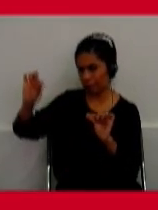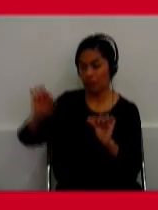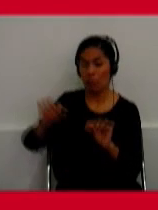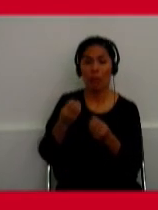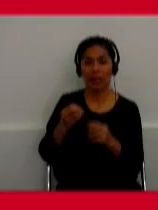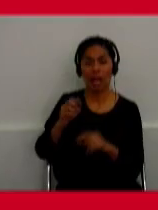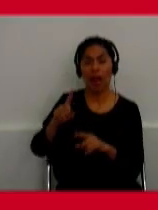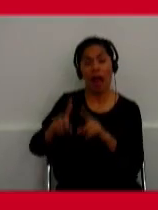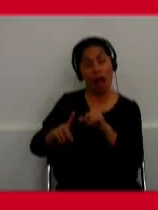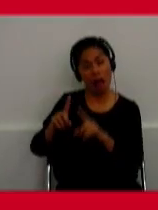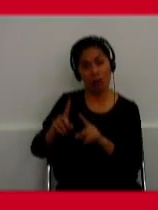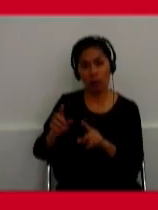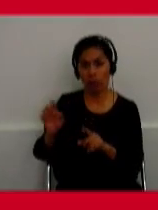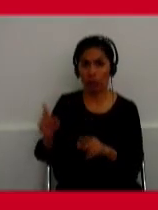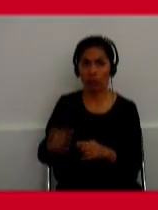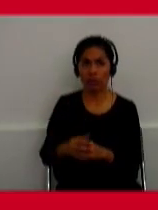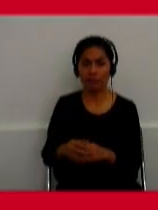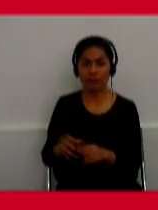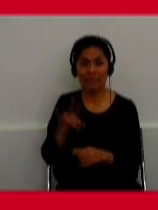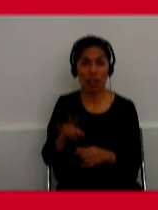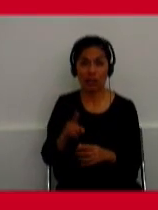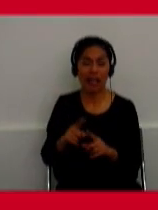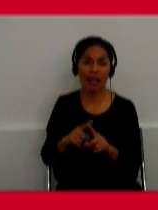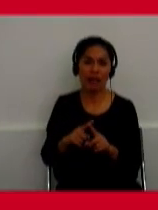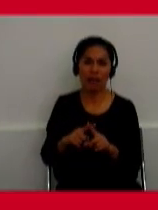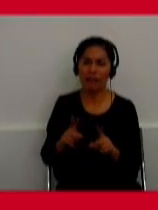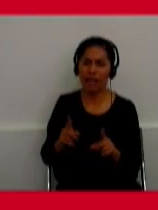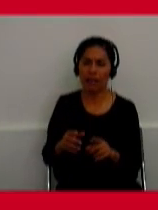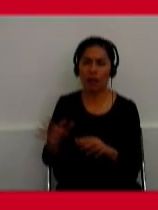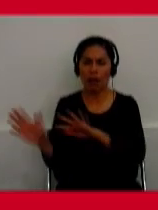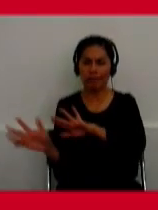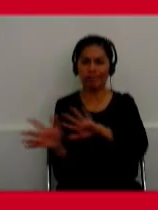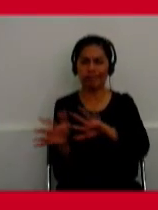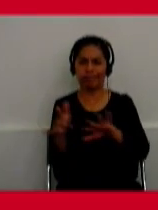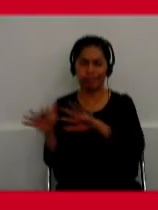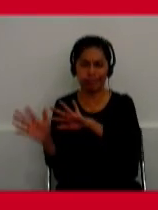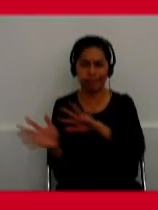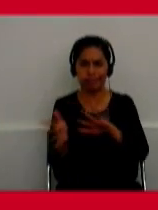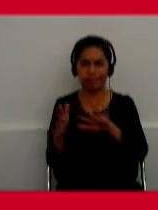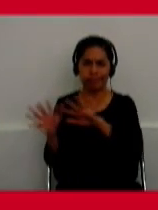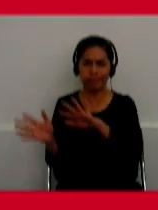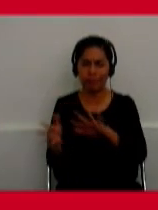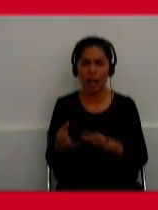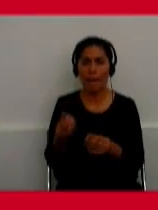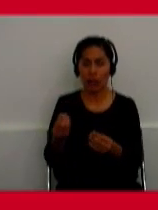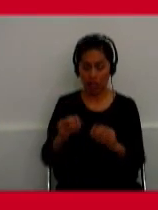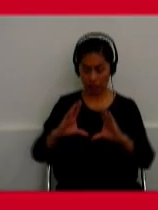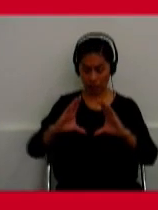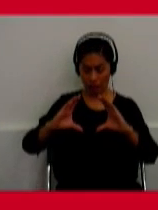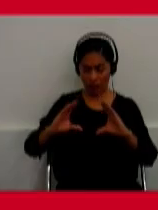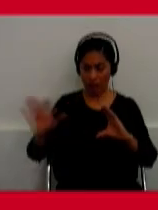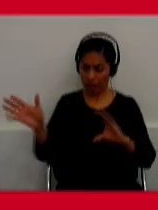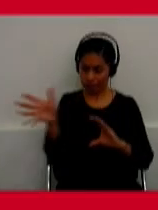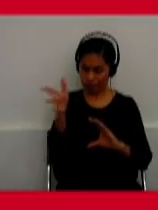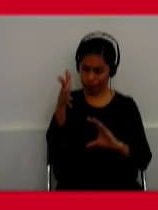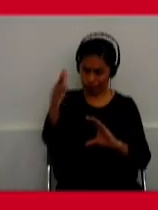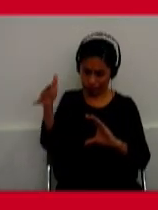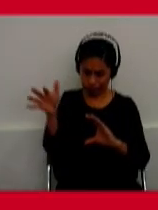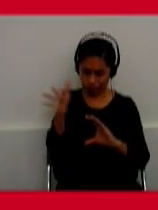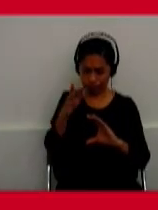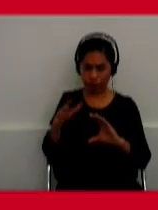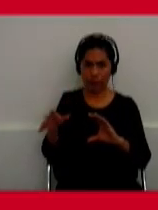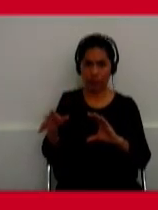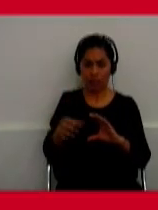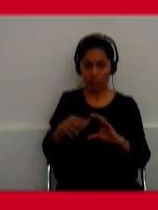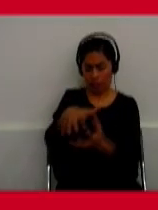algunos ciclos usamos aire para poder reducir el queque filtrado, la humedad. Entonces vemos que